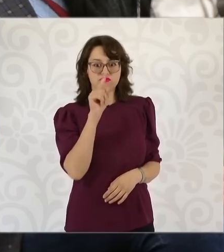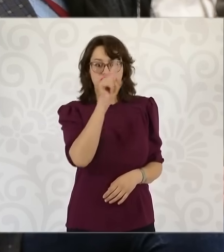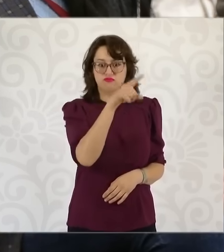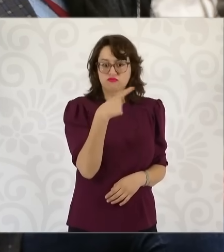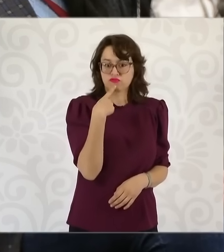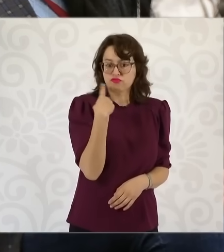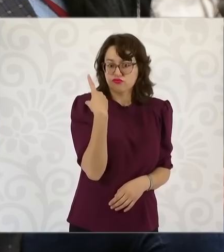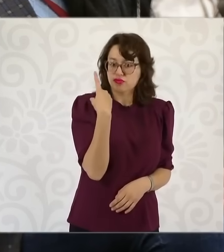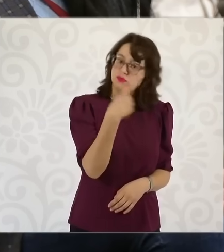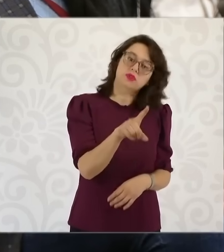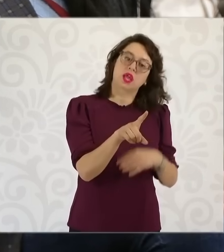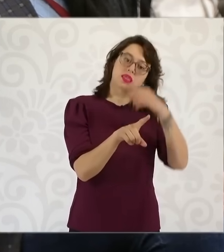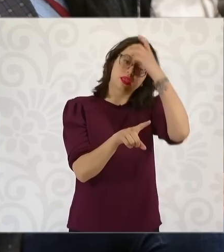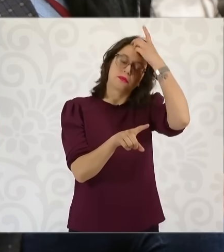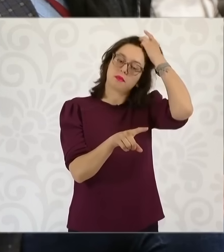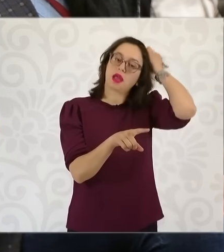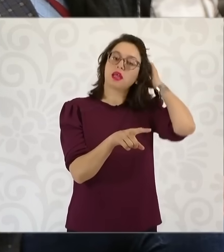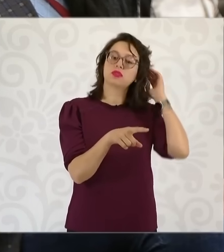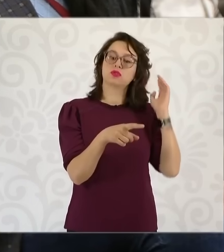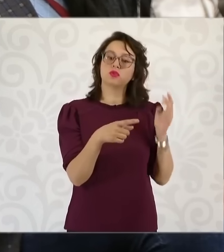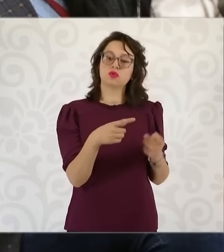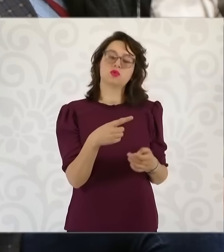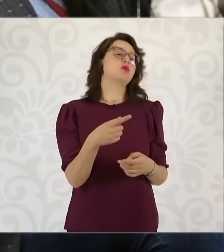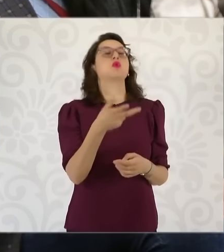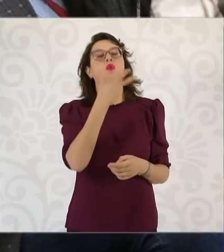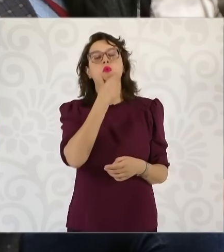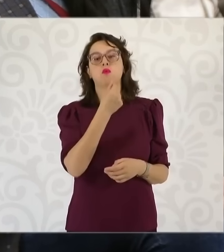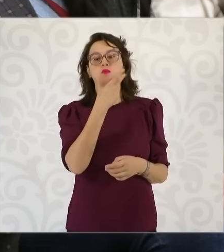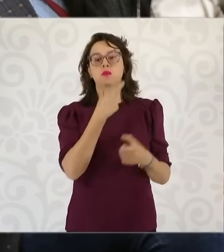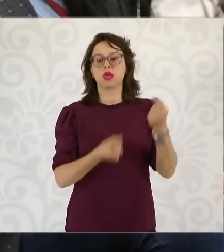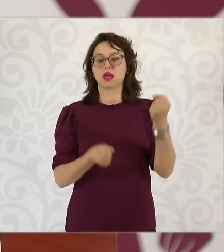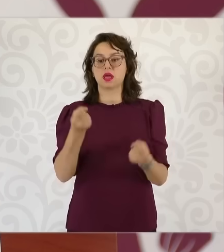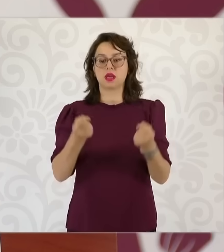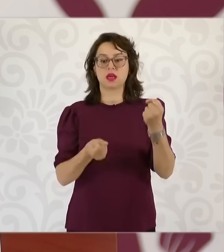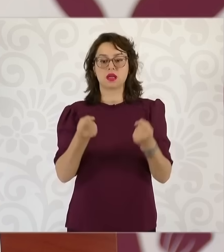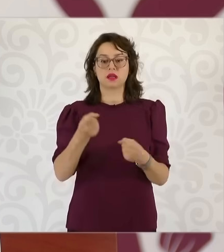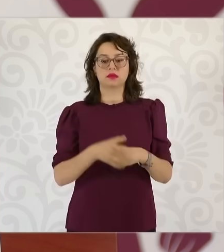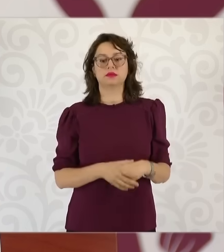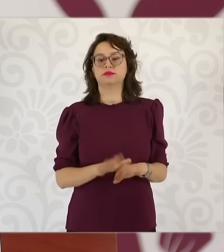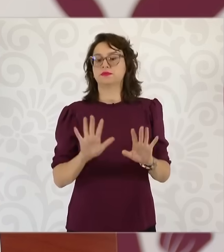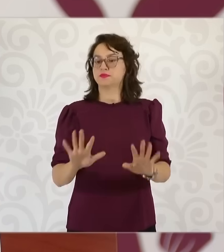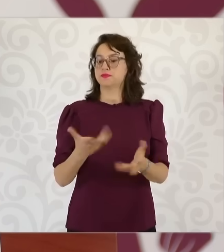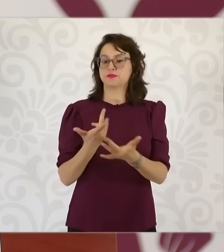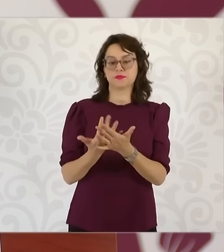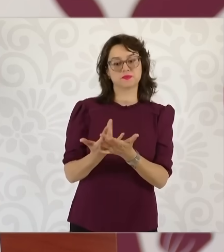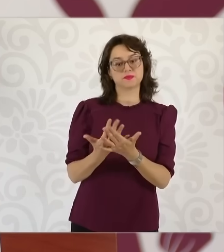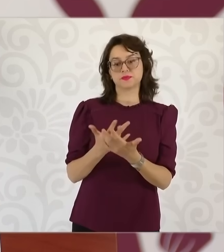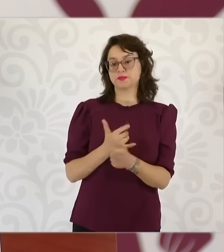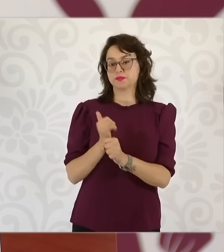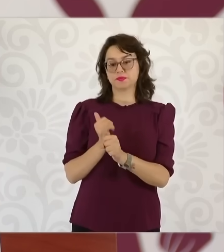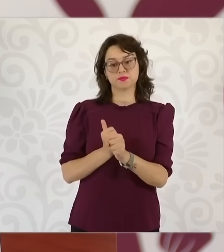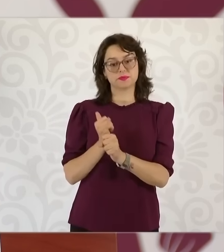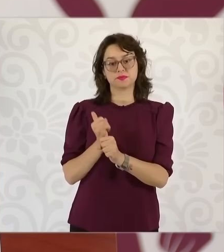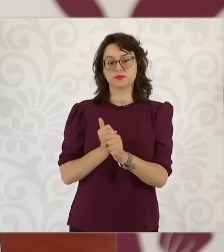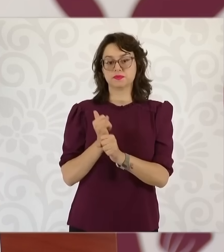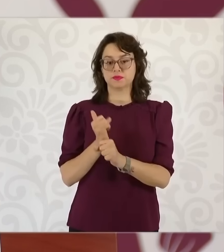alguna forma por parte de México al piloto que tuvo? Hay que esperar la investigación,